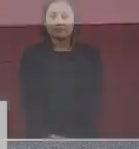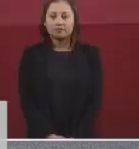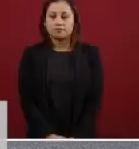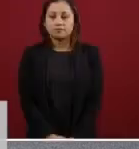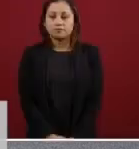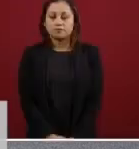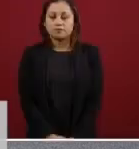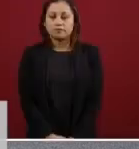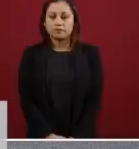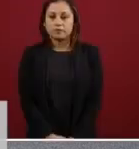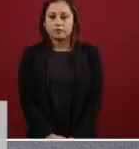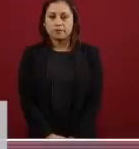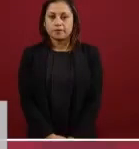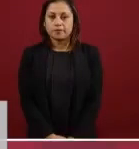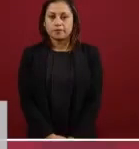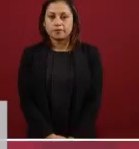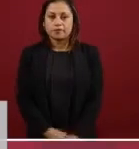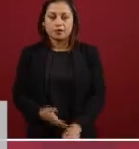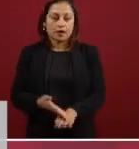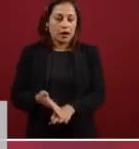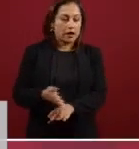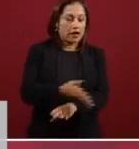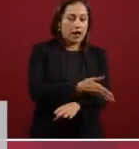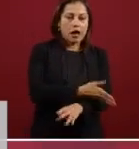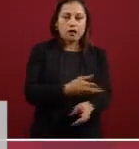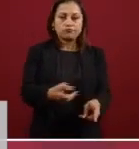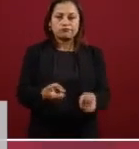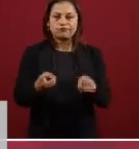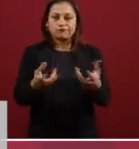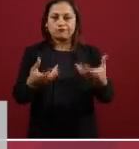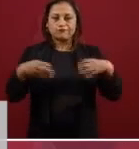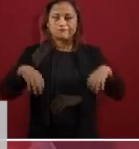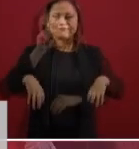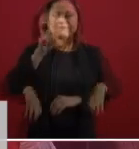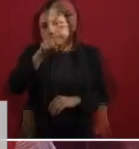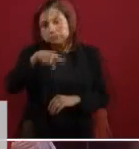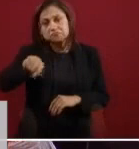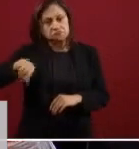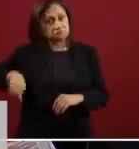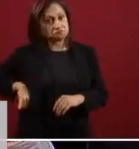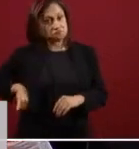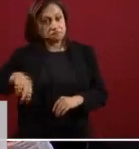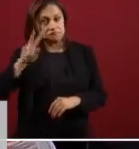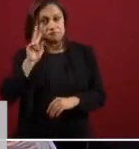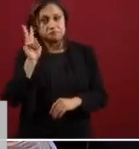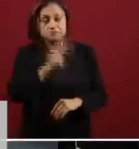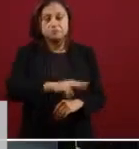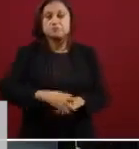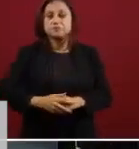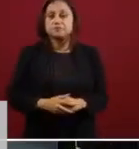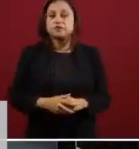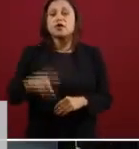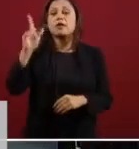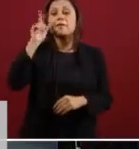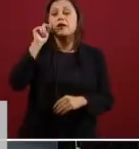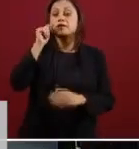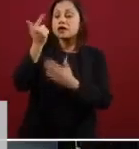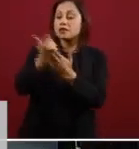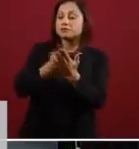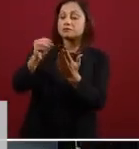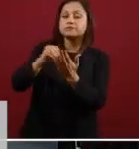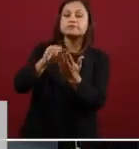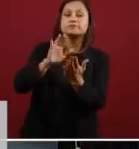Nunca se había saqueado tanto a México. Para mañana nos